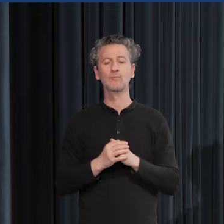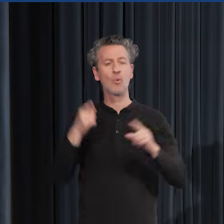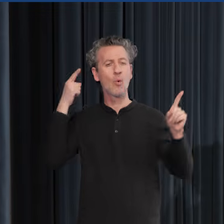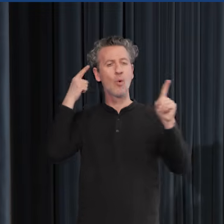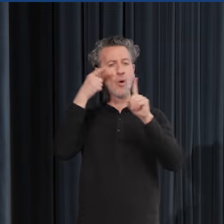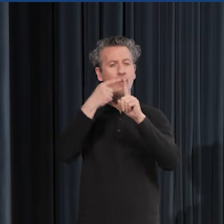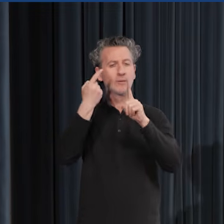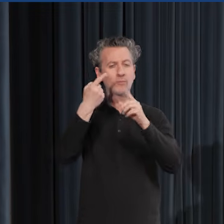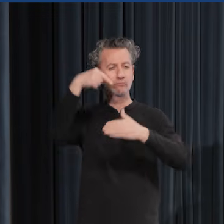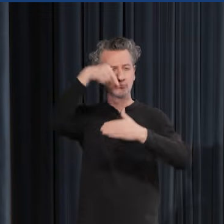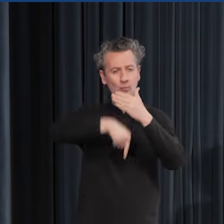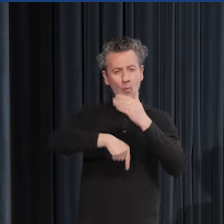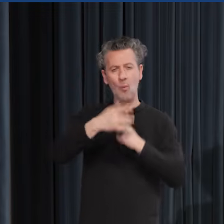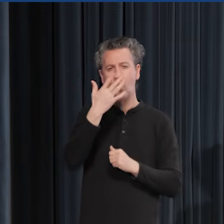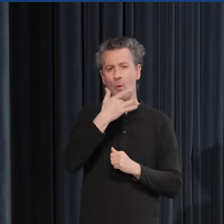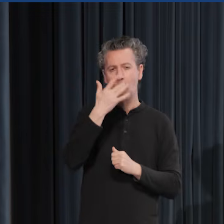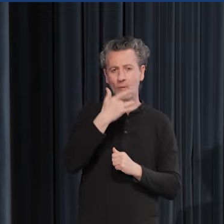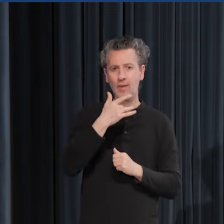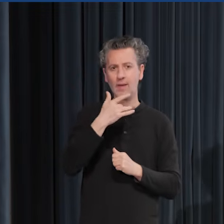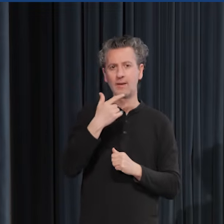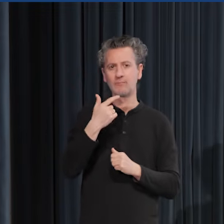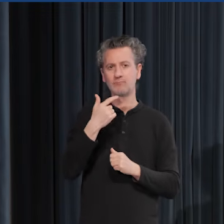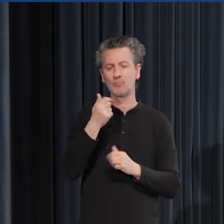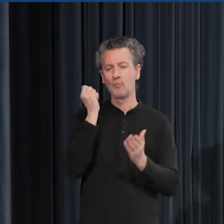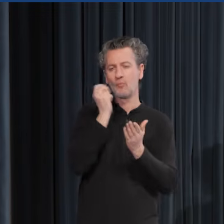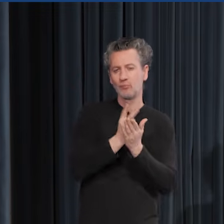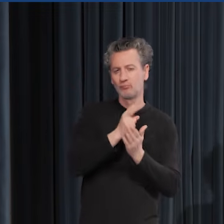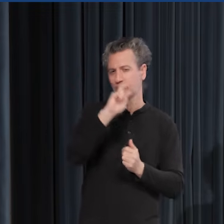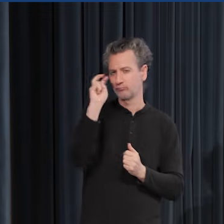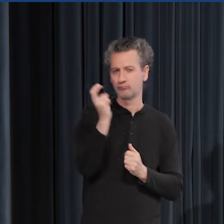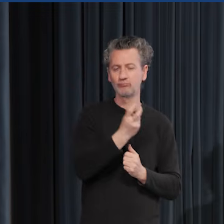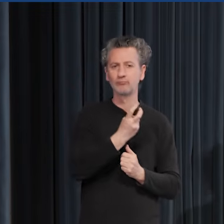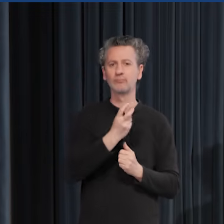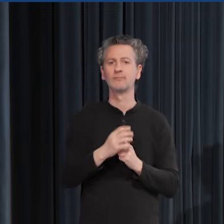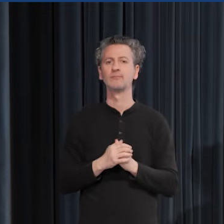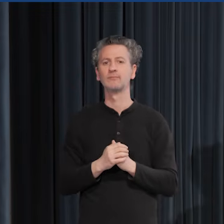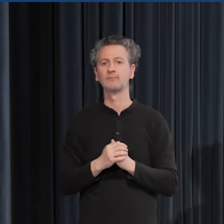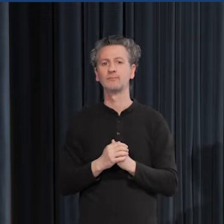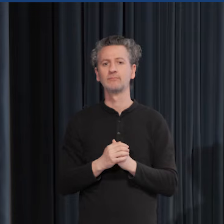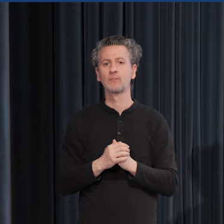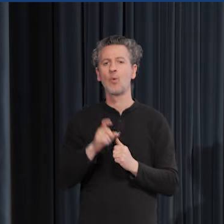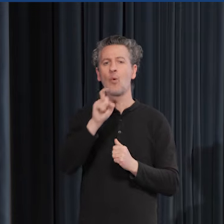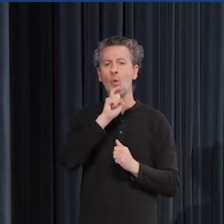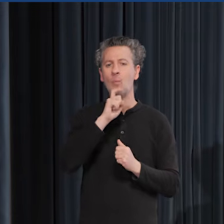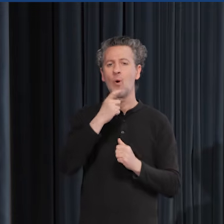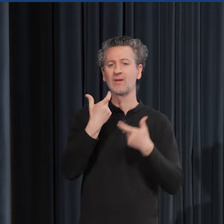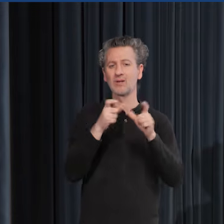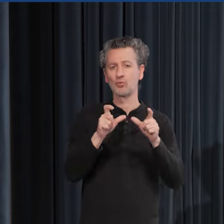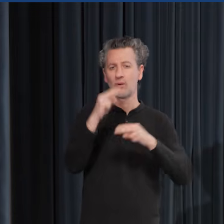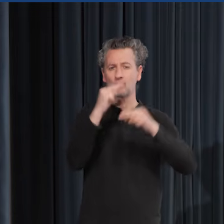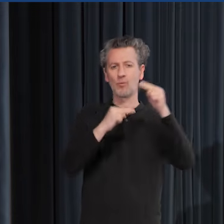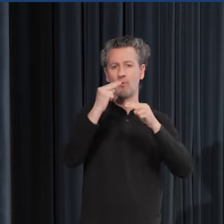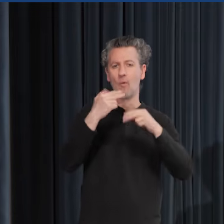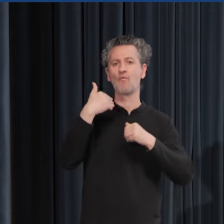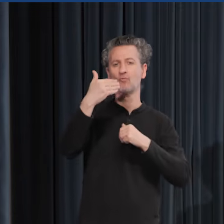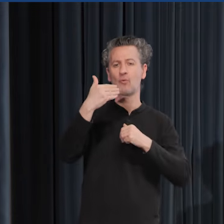conocer cuáles son los distintos retos y cómo va a evolucionar el sector de la construcción